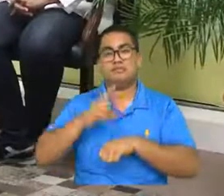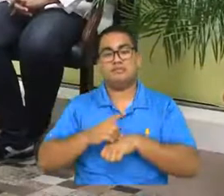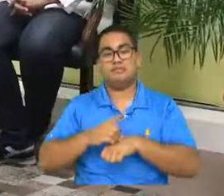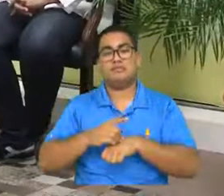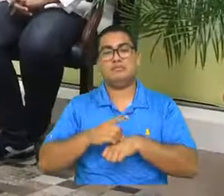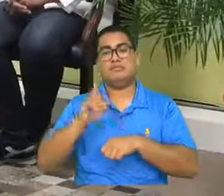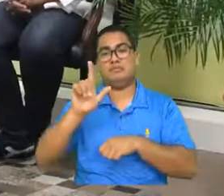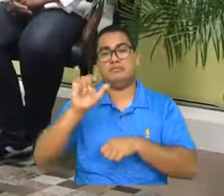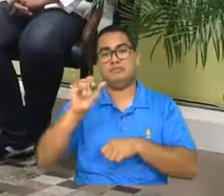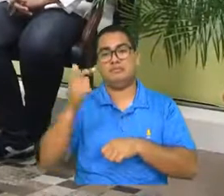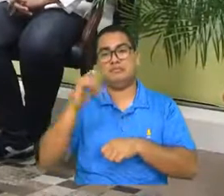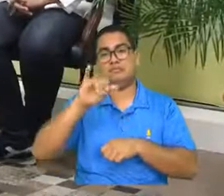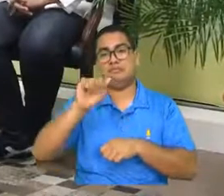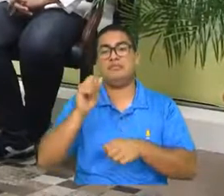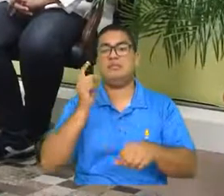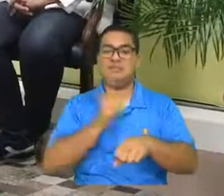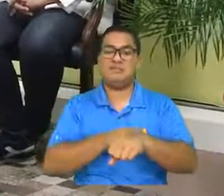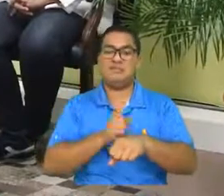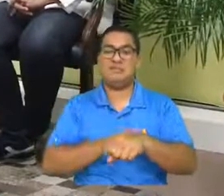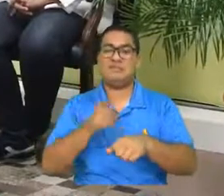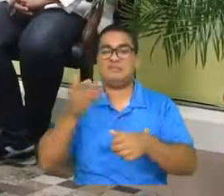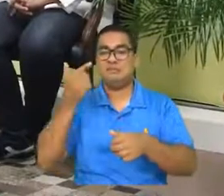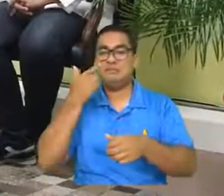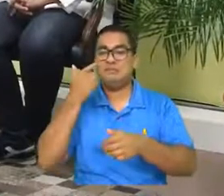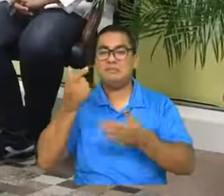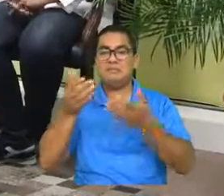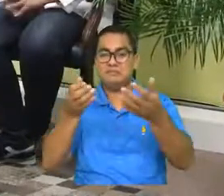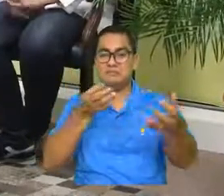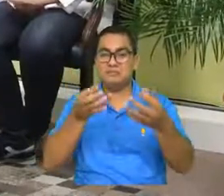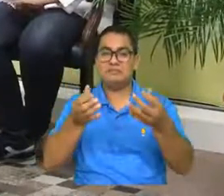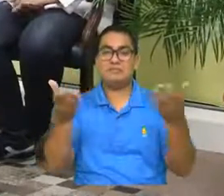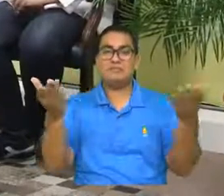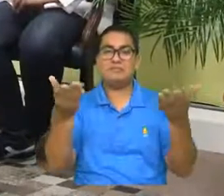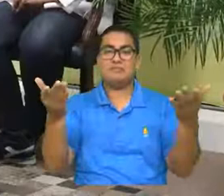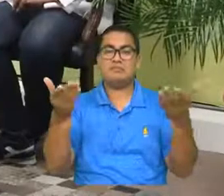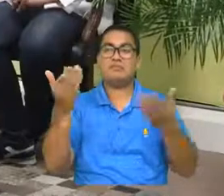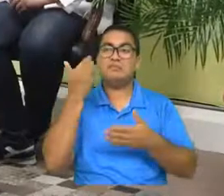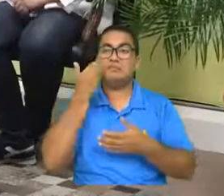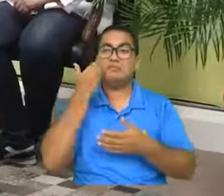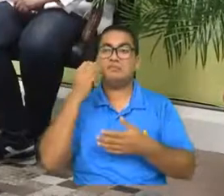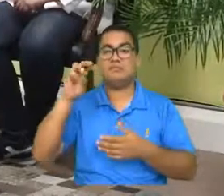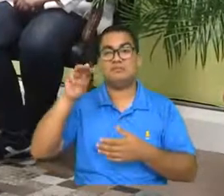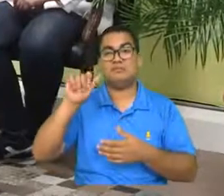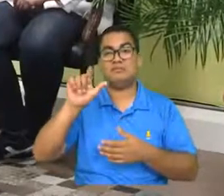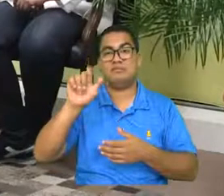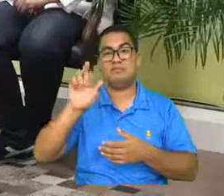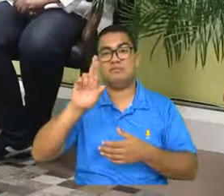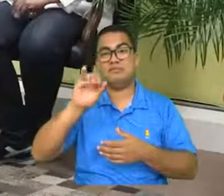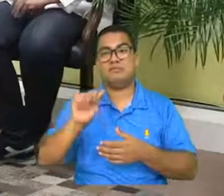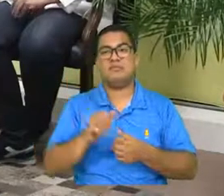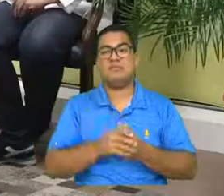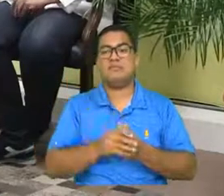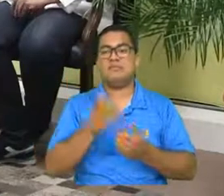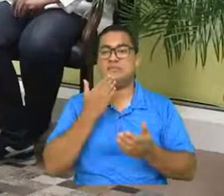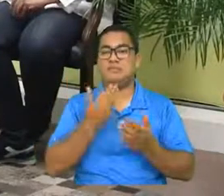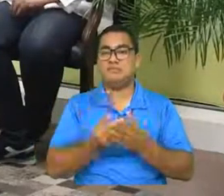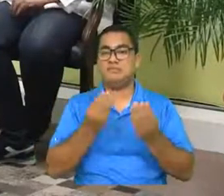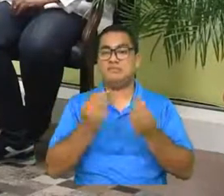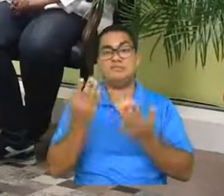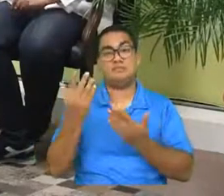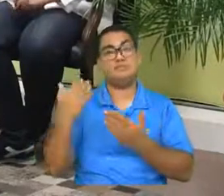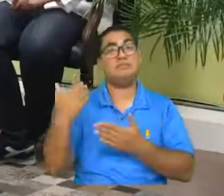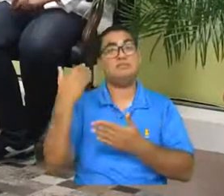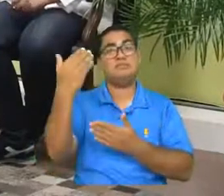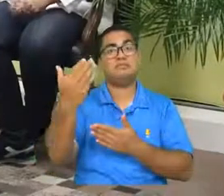su valioso tiempo y su conocimiento brindado sobre esta enfermedad como es la malaria. Muchas gracias, la esperamos en